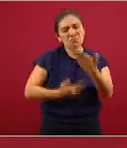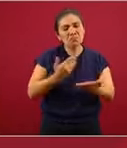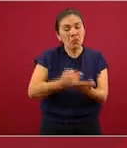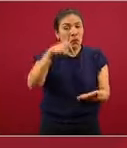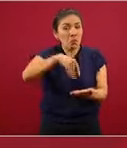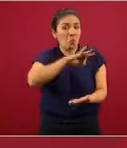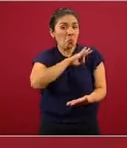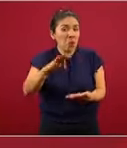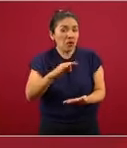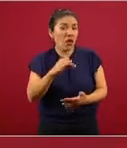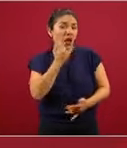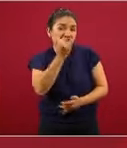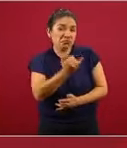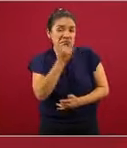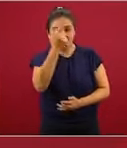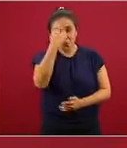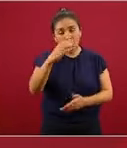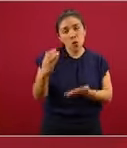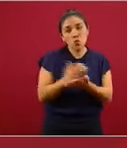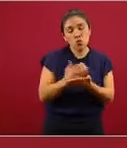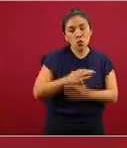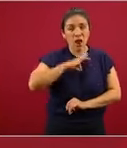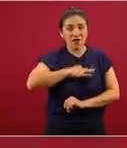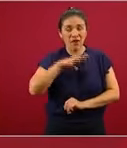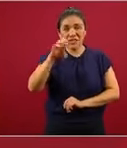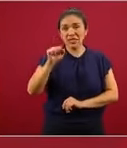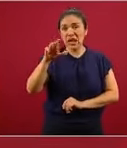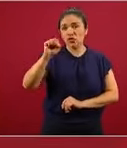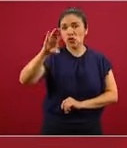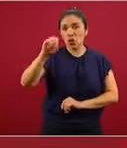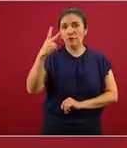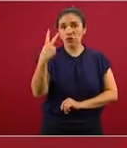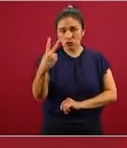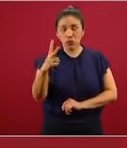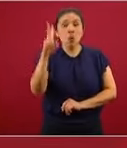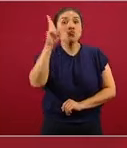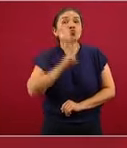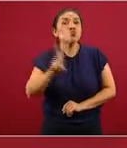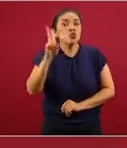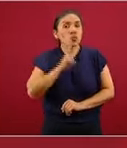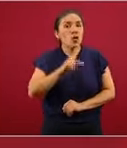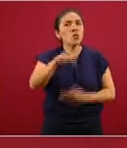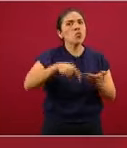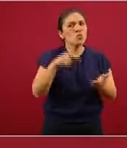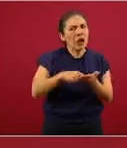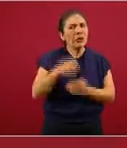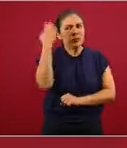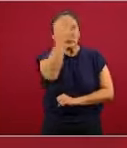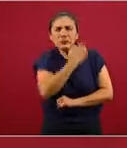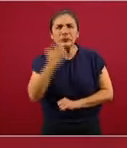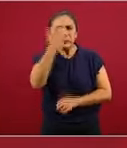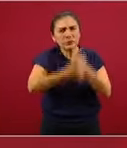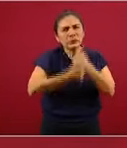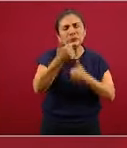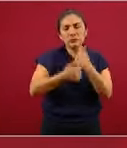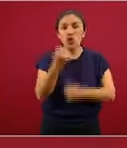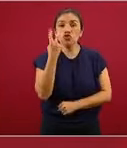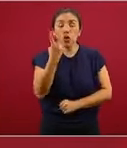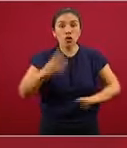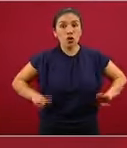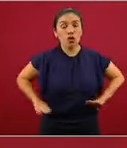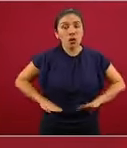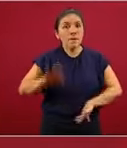posible tratamiento de la infección por SARS-CoV-2. Se probó en sendos ensayos clínicos, en particular 2 que